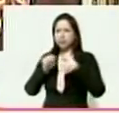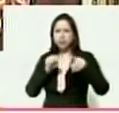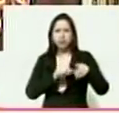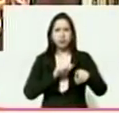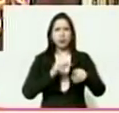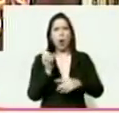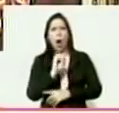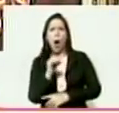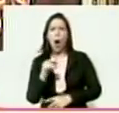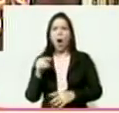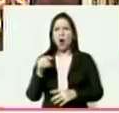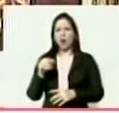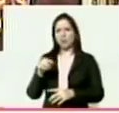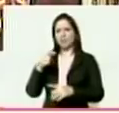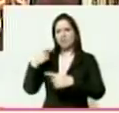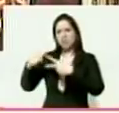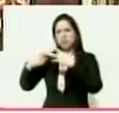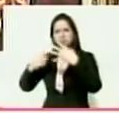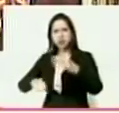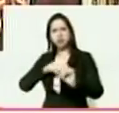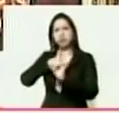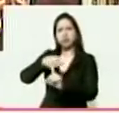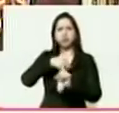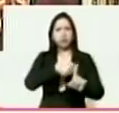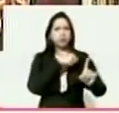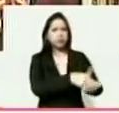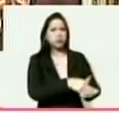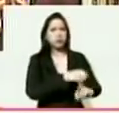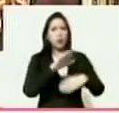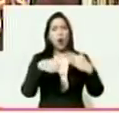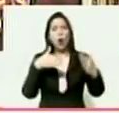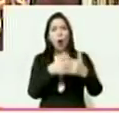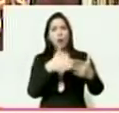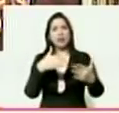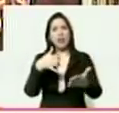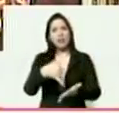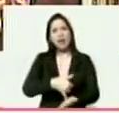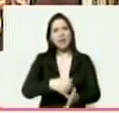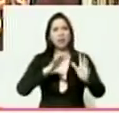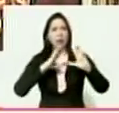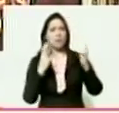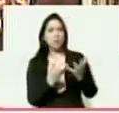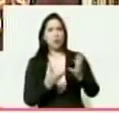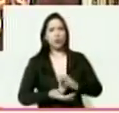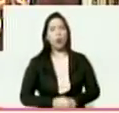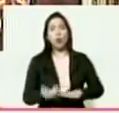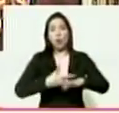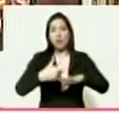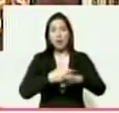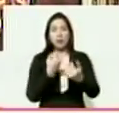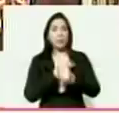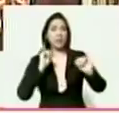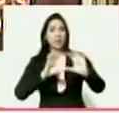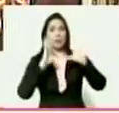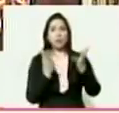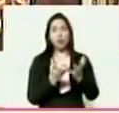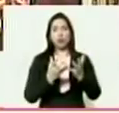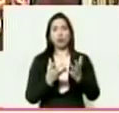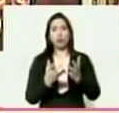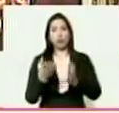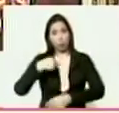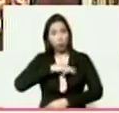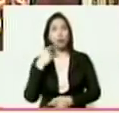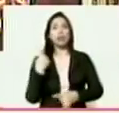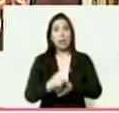apuntar hacia los débiles del mundo, criticar gobiernos independientes del mundo. Bueno, ahí tenemos un debate permanente.